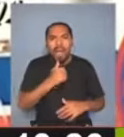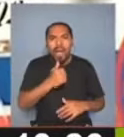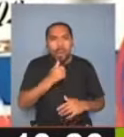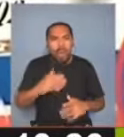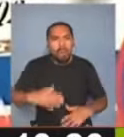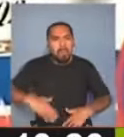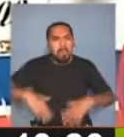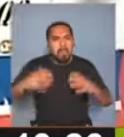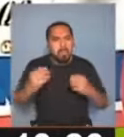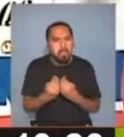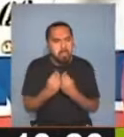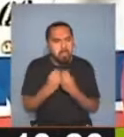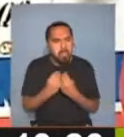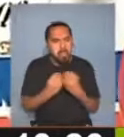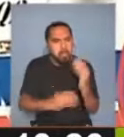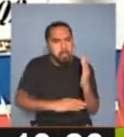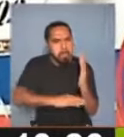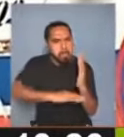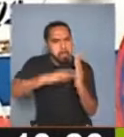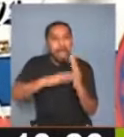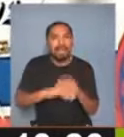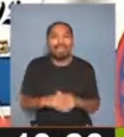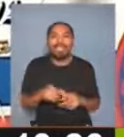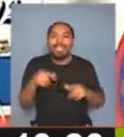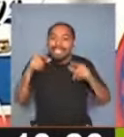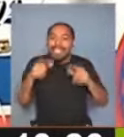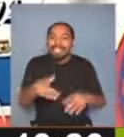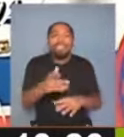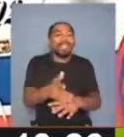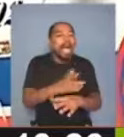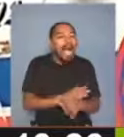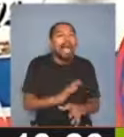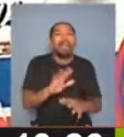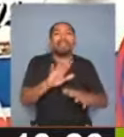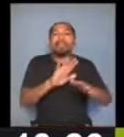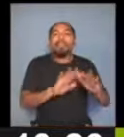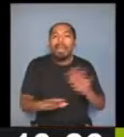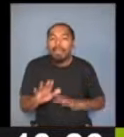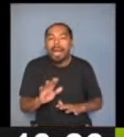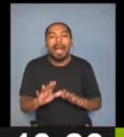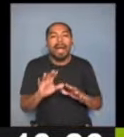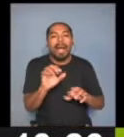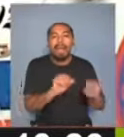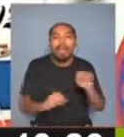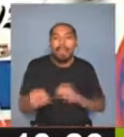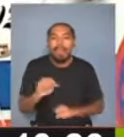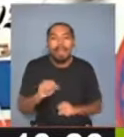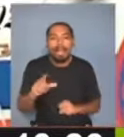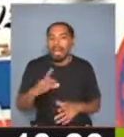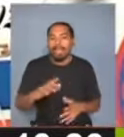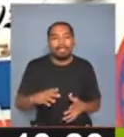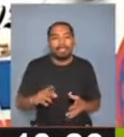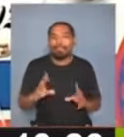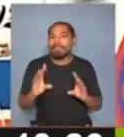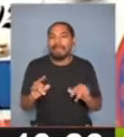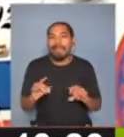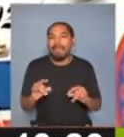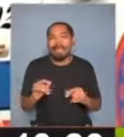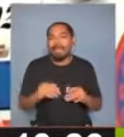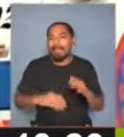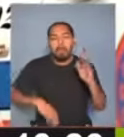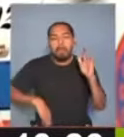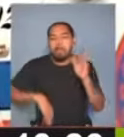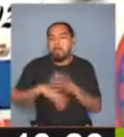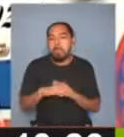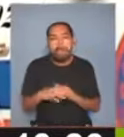agua Eso hace que por más prevención que tengamos en la alcantarilla en los resumideros ha superado toda toda esta esta